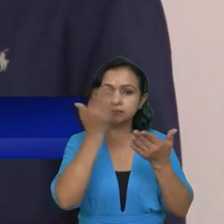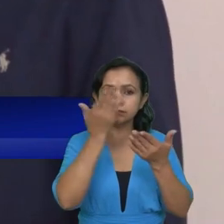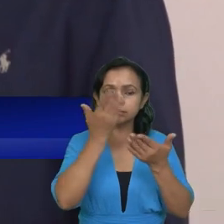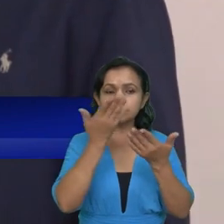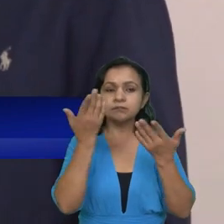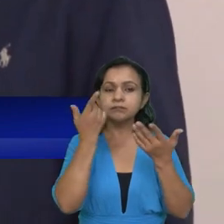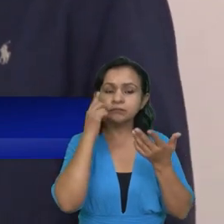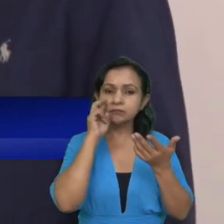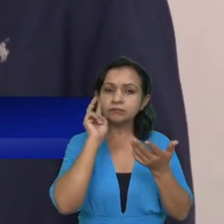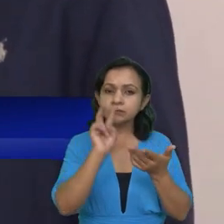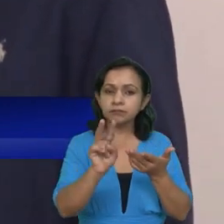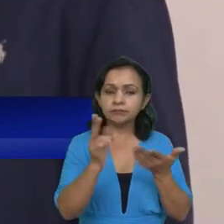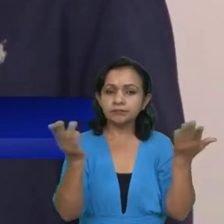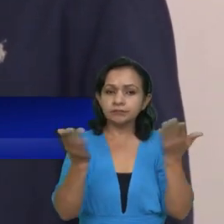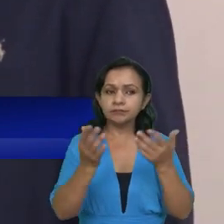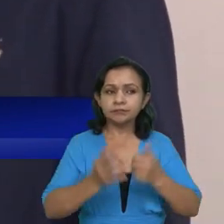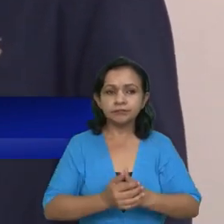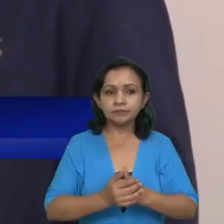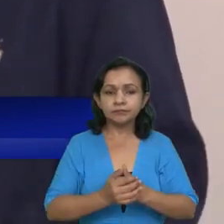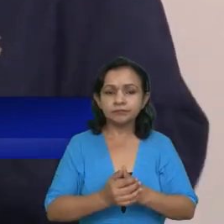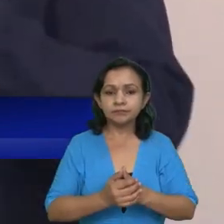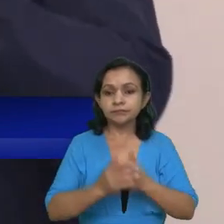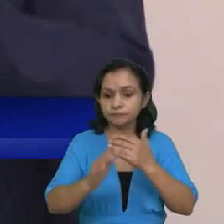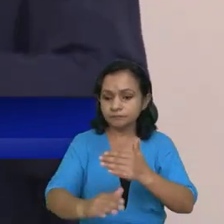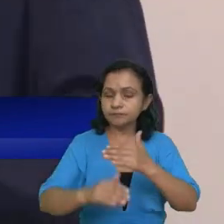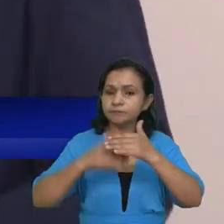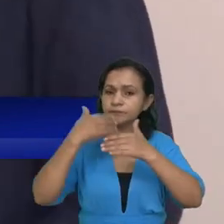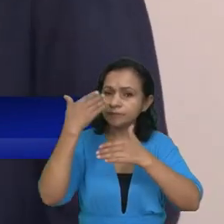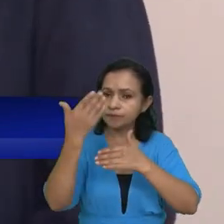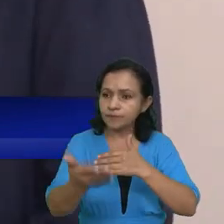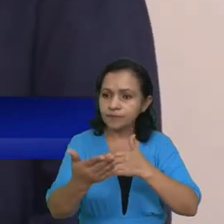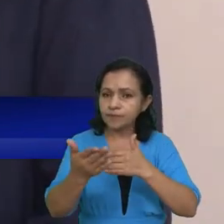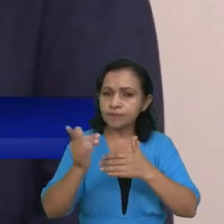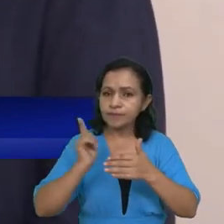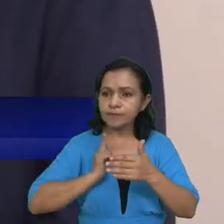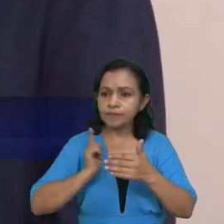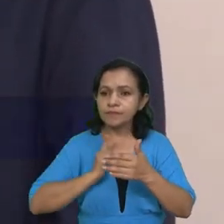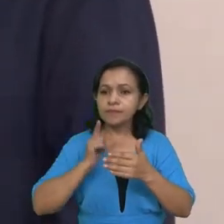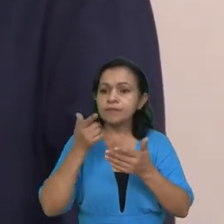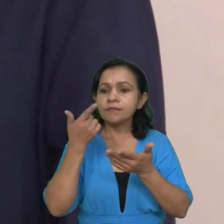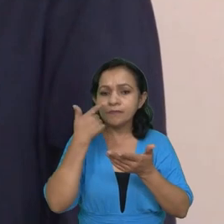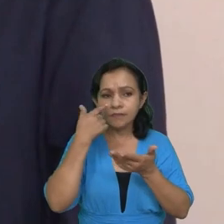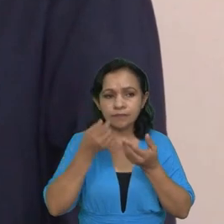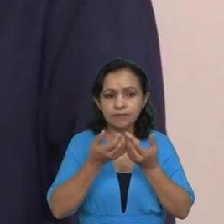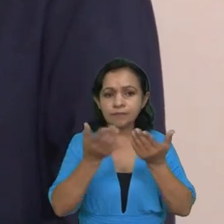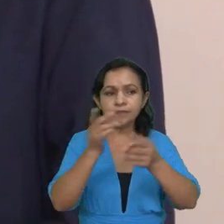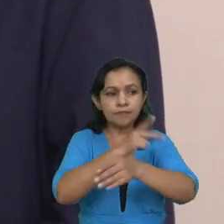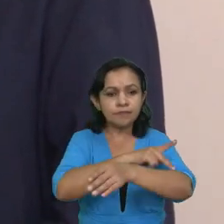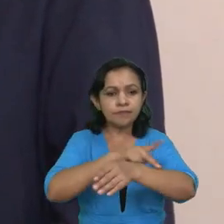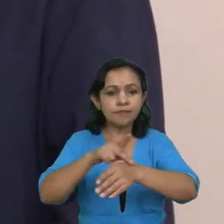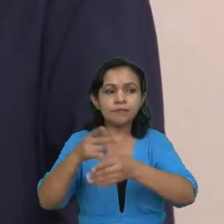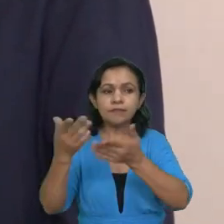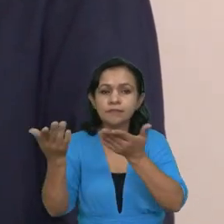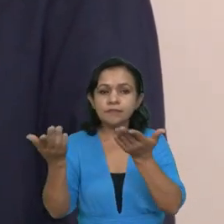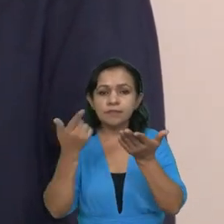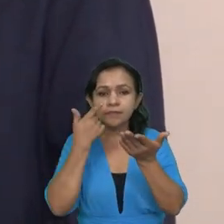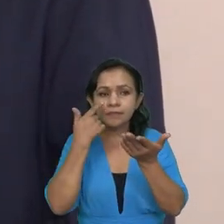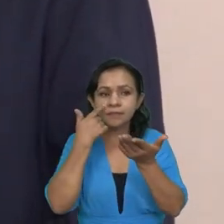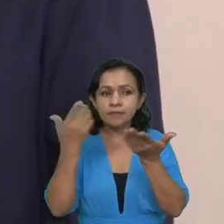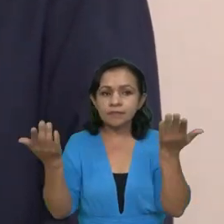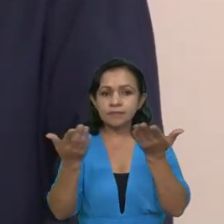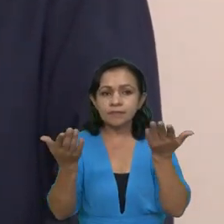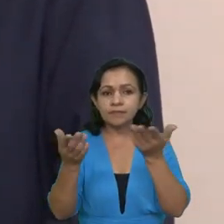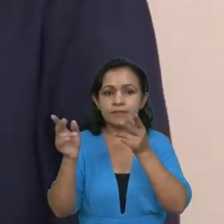prefactibilidad y posteriormente sacar a licitación ese puerto porque el